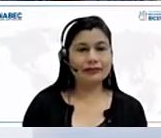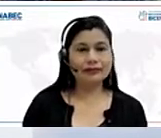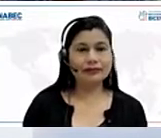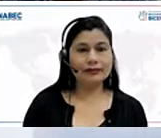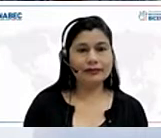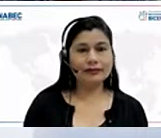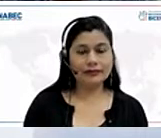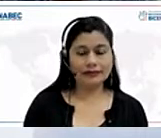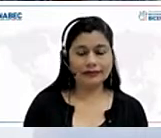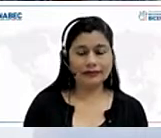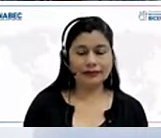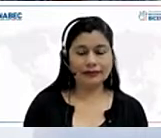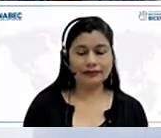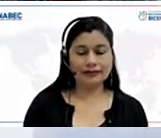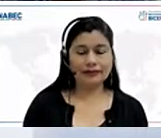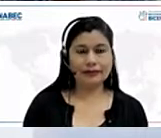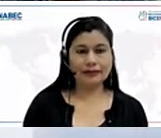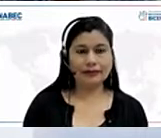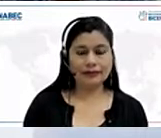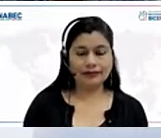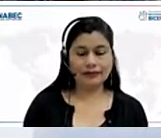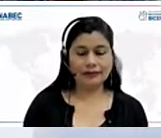de modalidad de cobertura de beca,